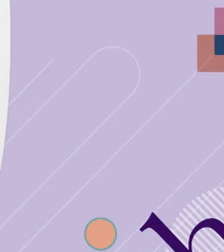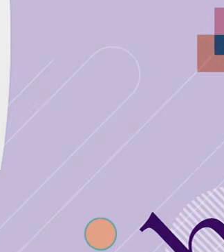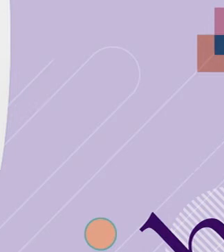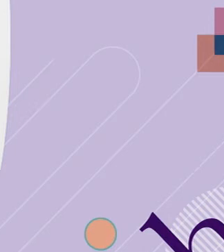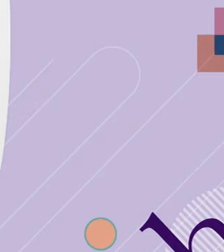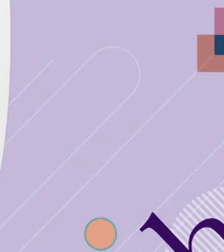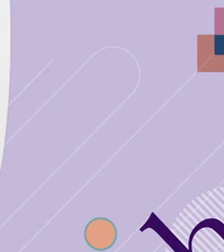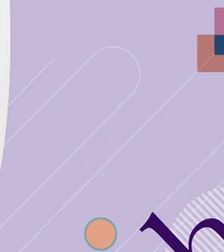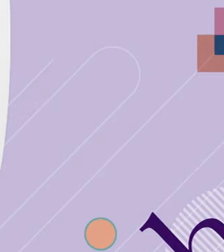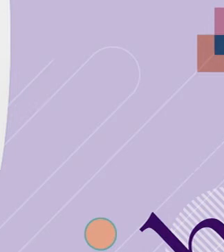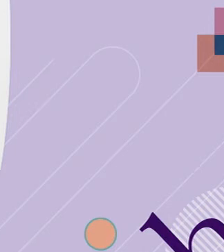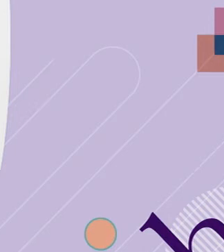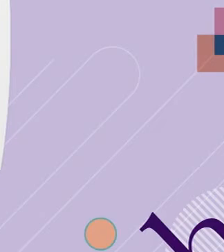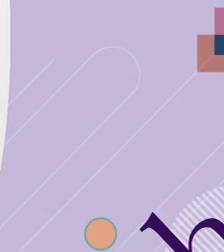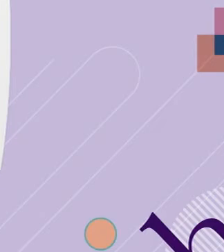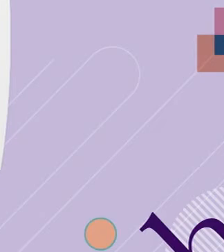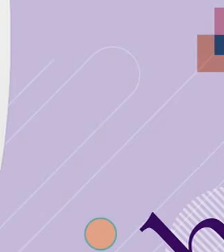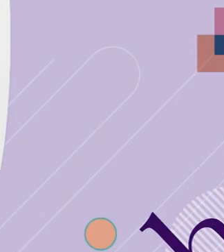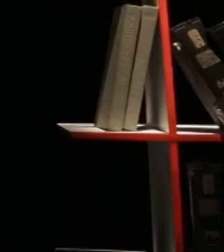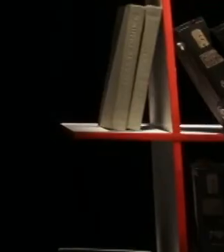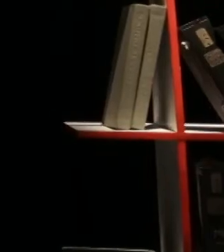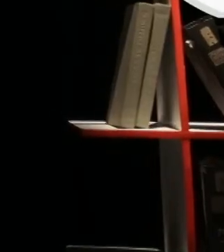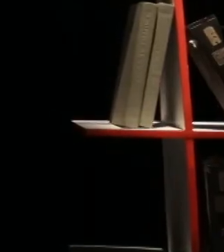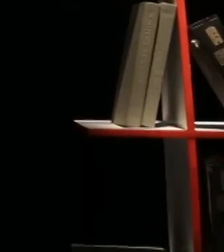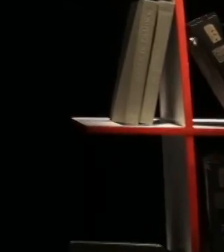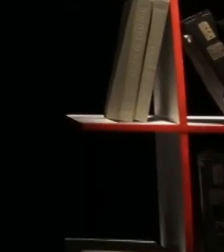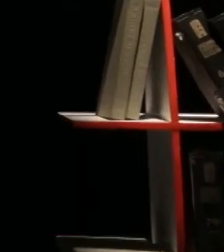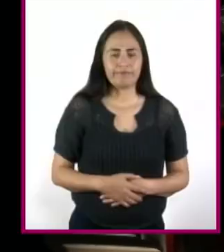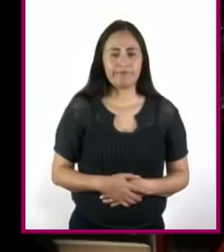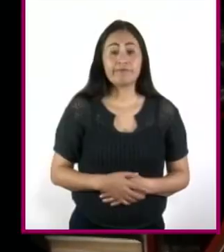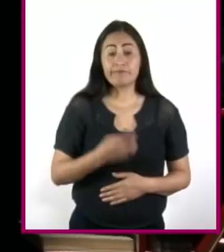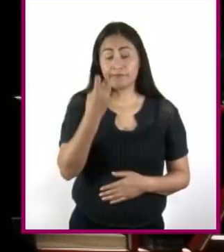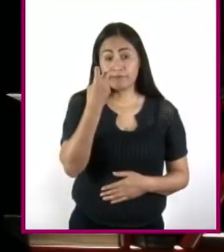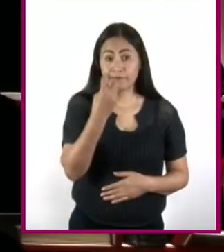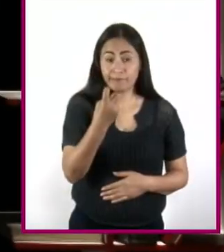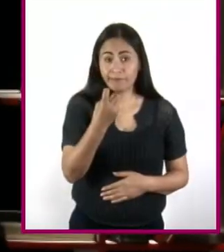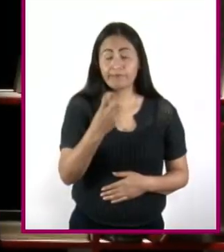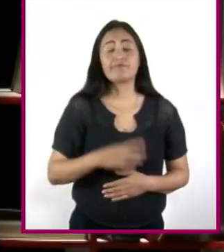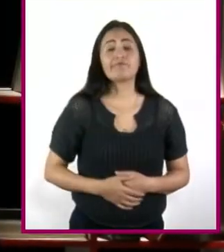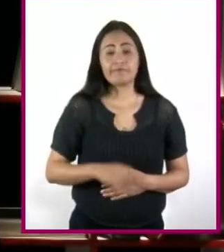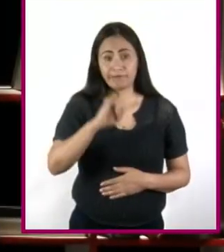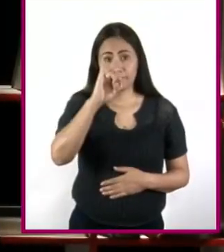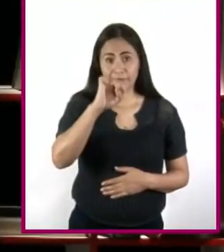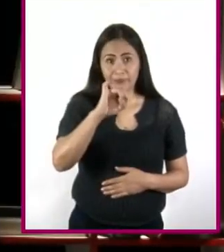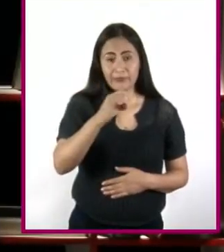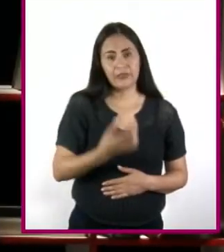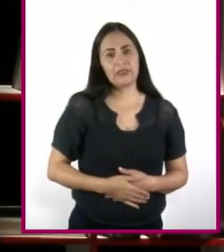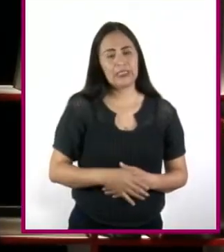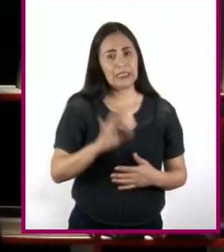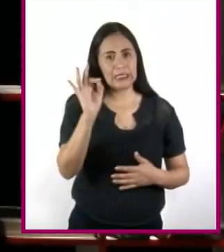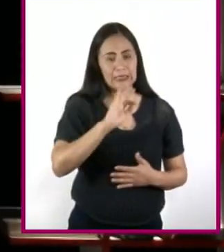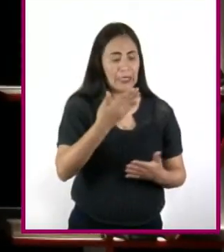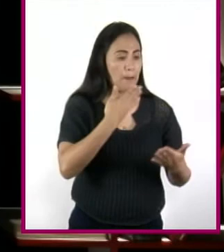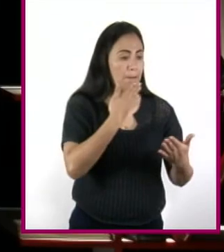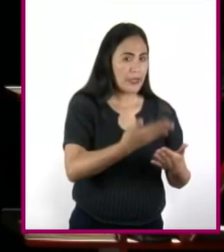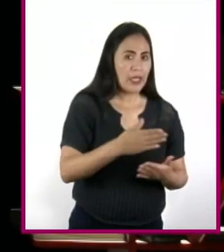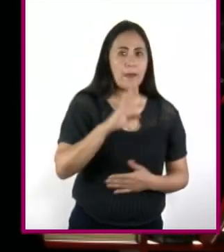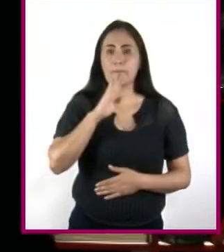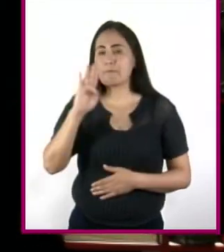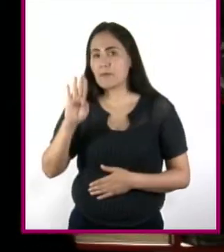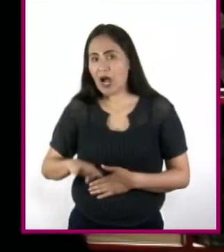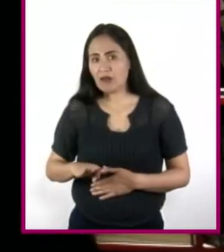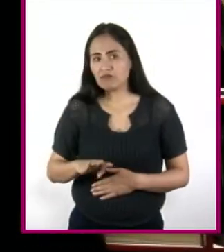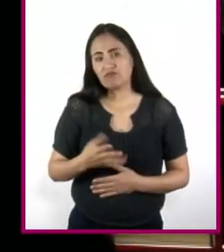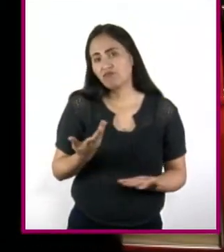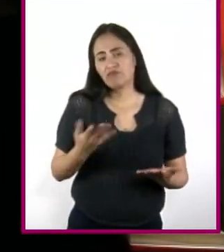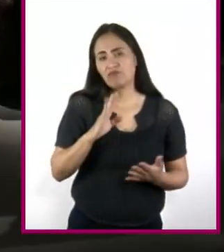puede ser beneficiado ni perjudicado. Después de todo, hasta un bien o mal negativo tiene que sucederle